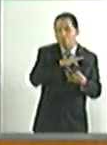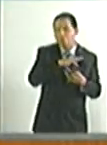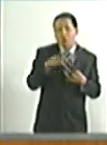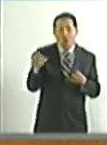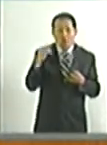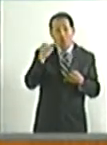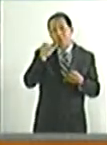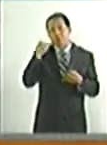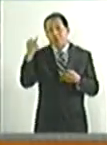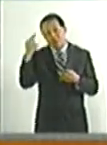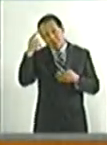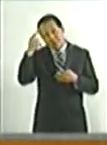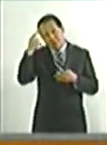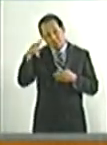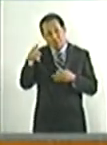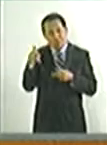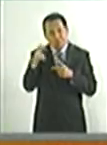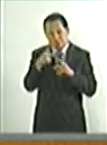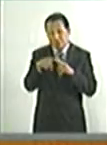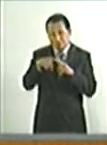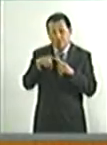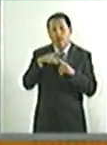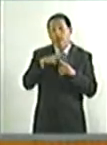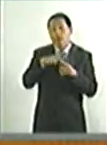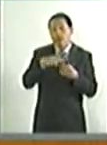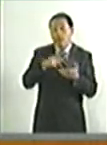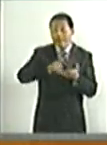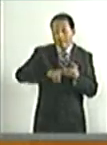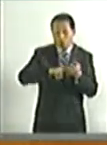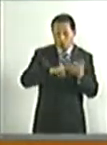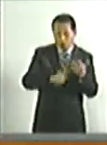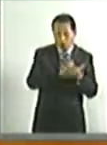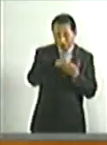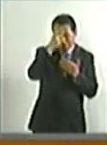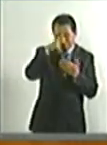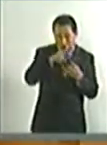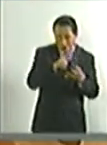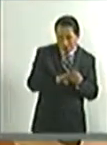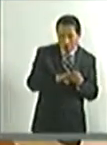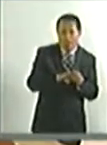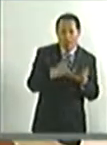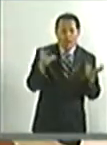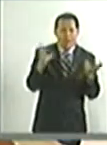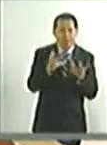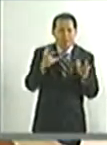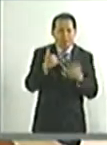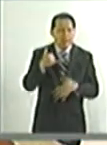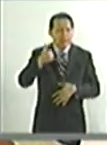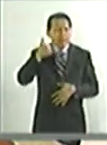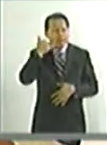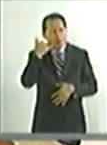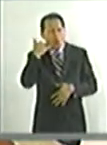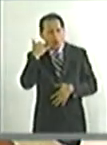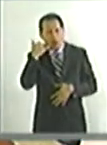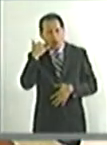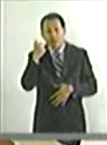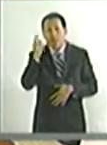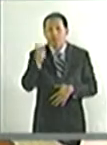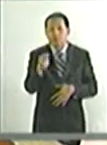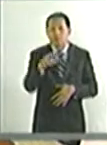cometiendo. Existen reos en la Ciudad de México que perpetran estos delitos con teléfonos celulares de